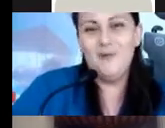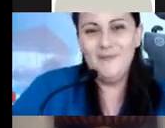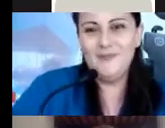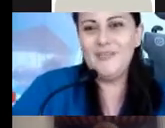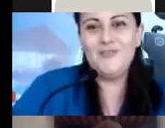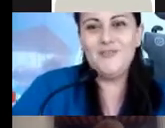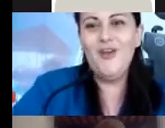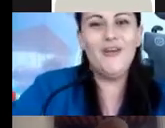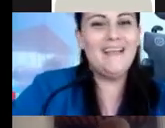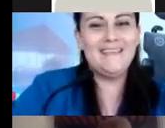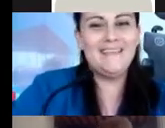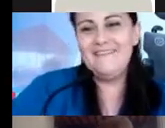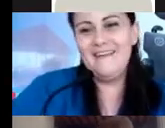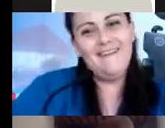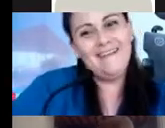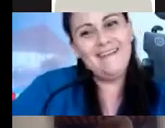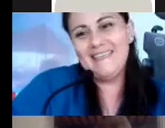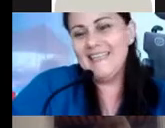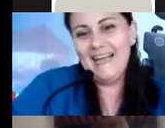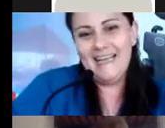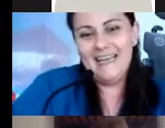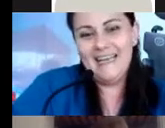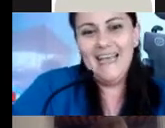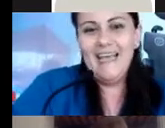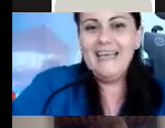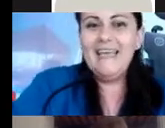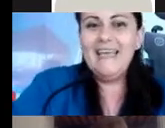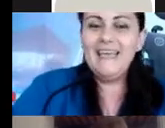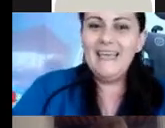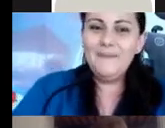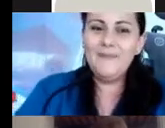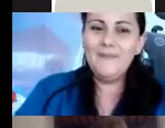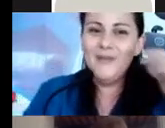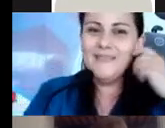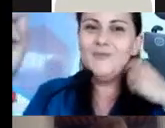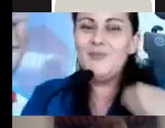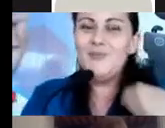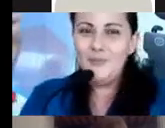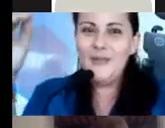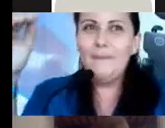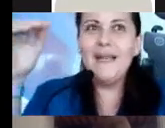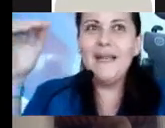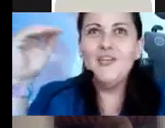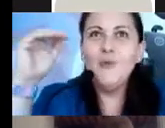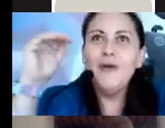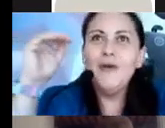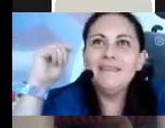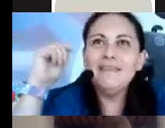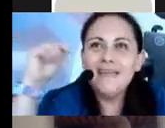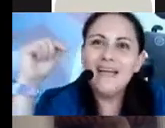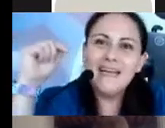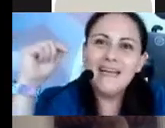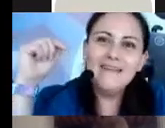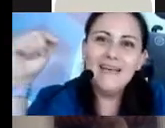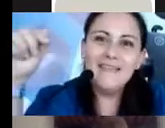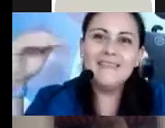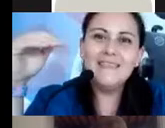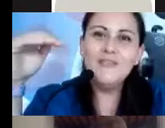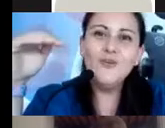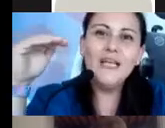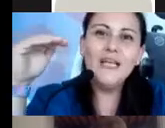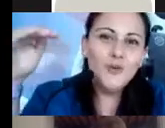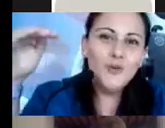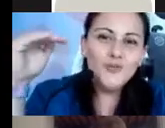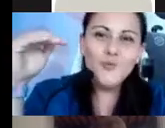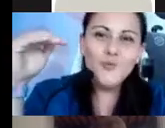abajo. Entonces, todo lo que está arriba va a tratar de caer. Y aquí hay una situación. Para que yo pueda vencer la gravedad, necesito